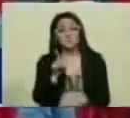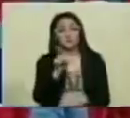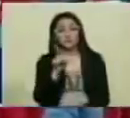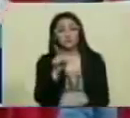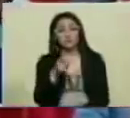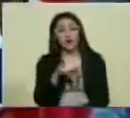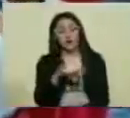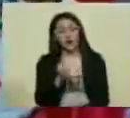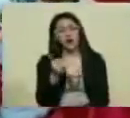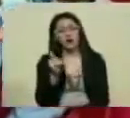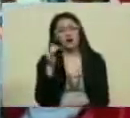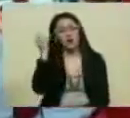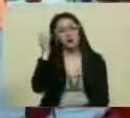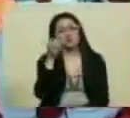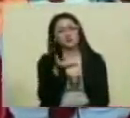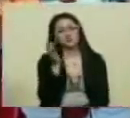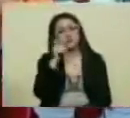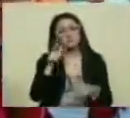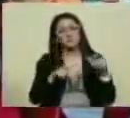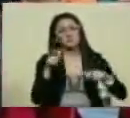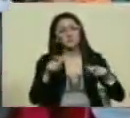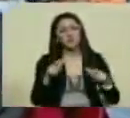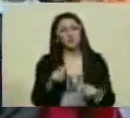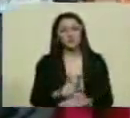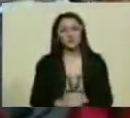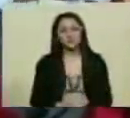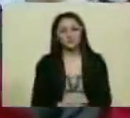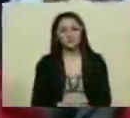conciencia revolucionaria de nuestro partido.